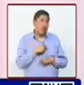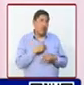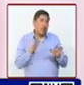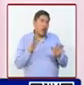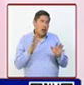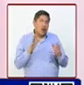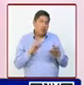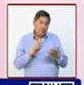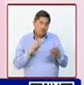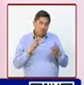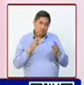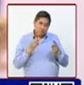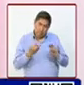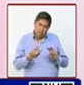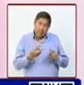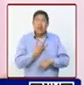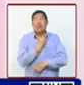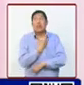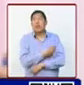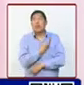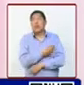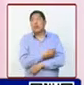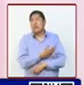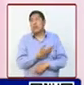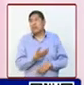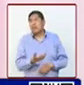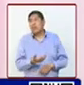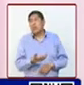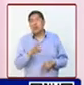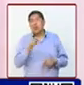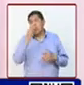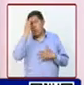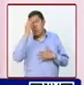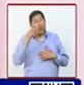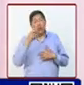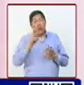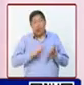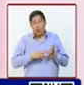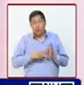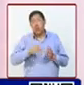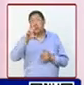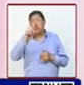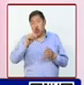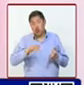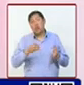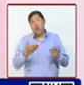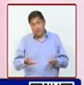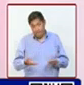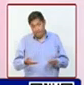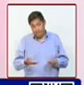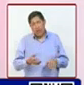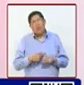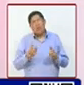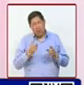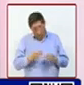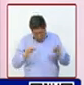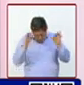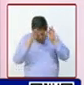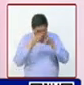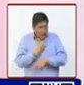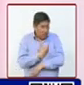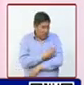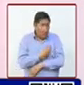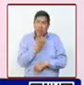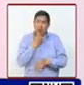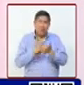mutando a pesar de la vacunación. Y vacunarse no significa no enfermarse, significa no morirse en la mayoría de los casos. Por eso es importante la vacunación.